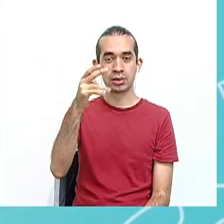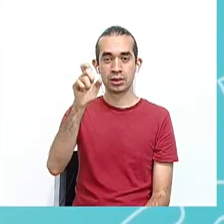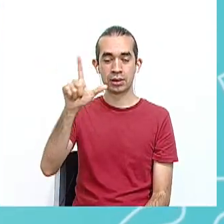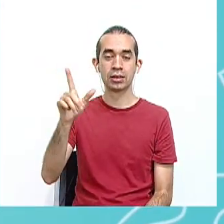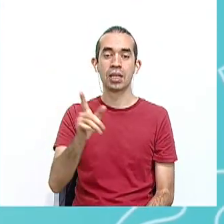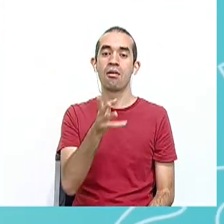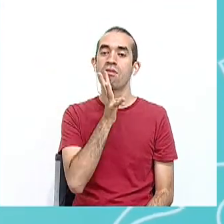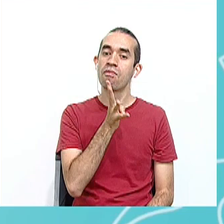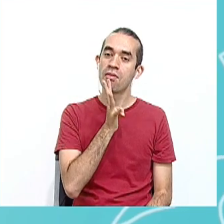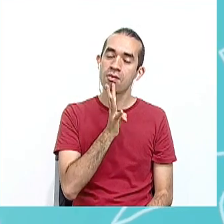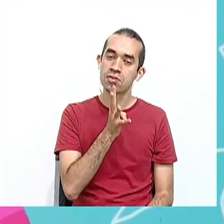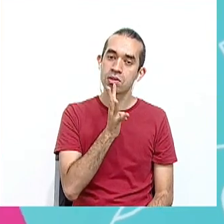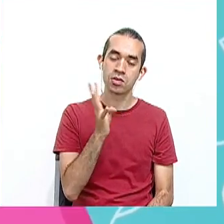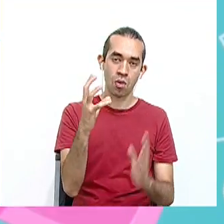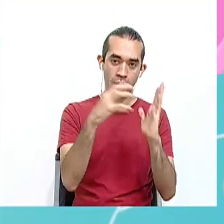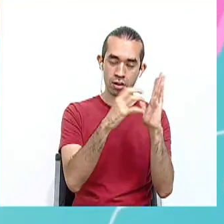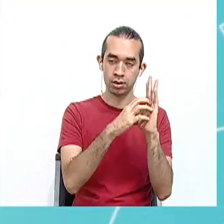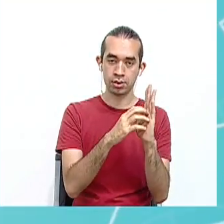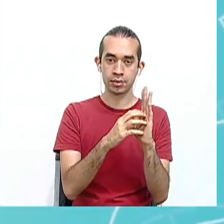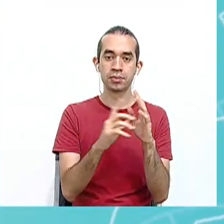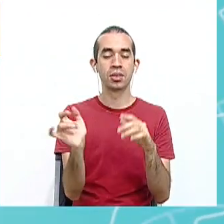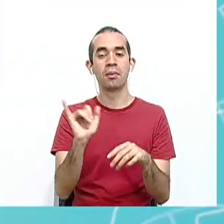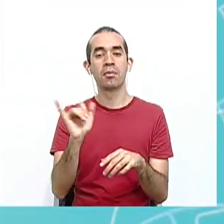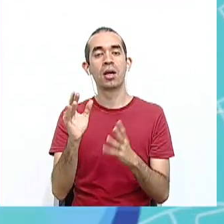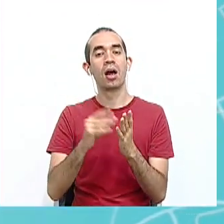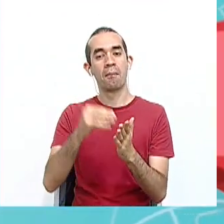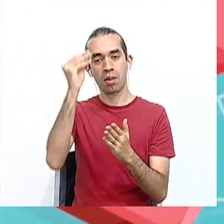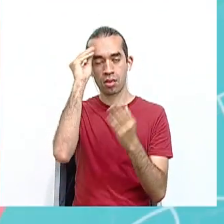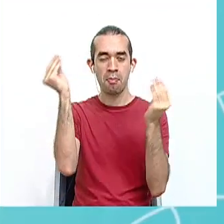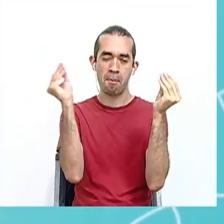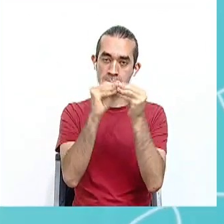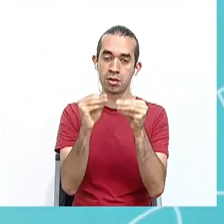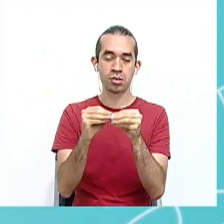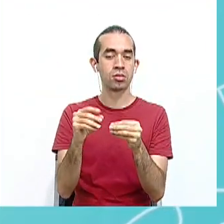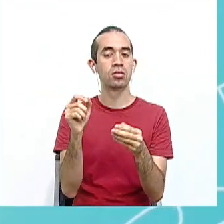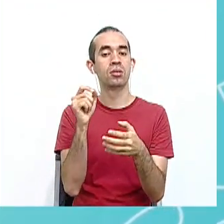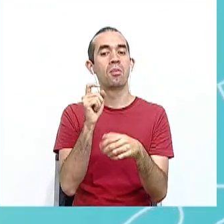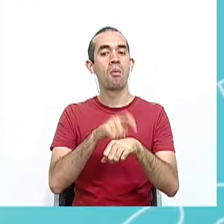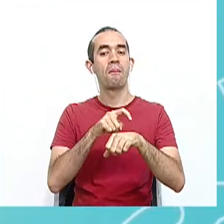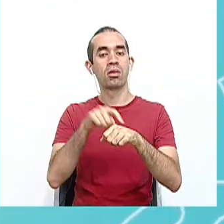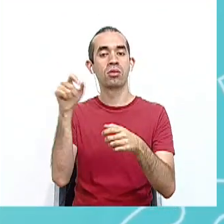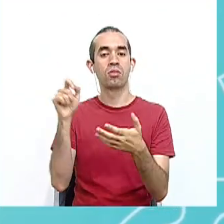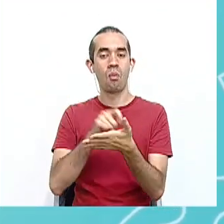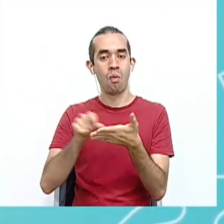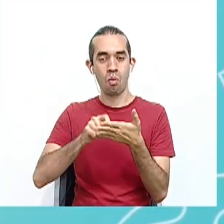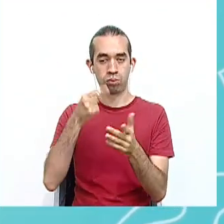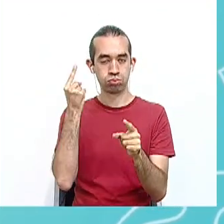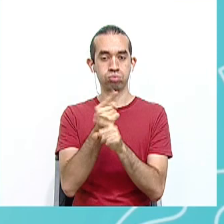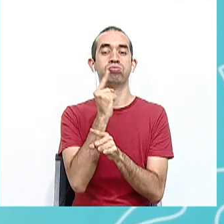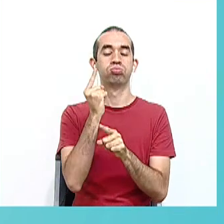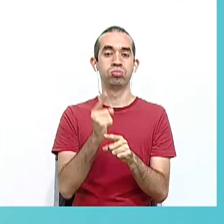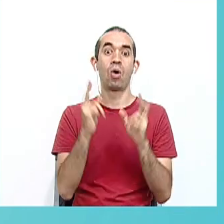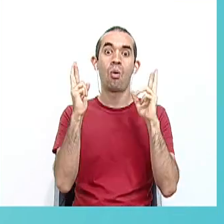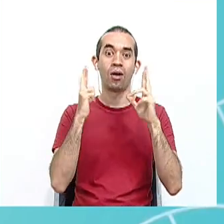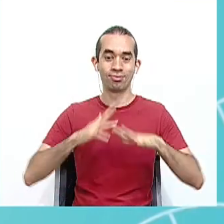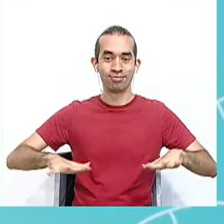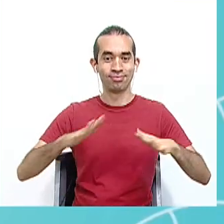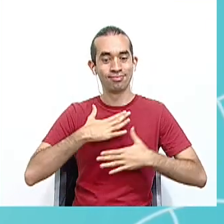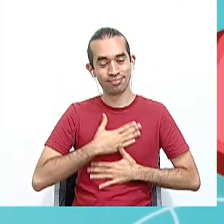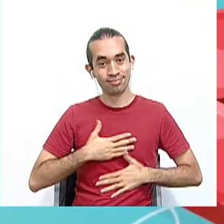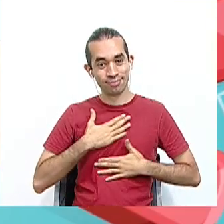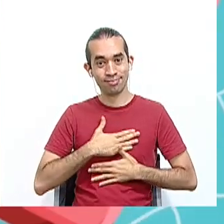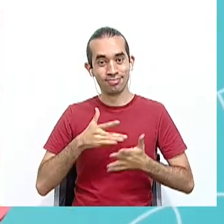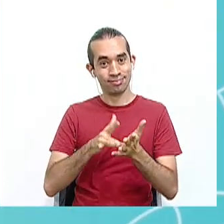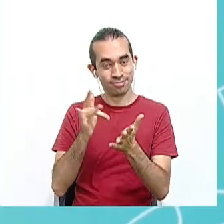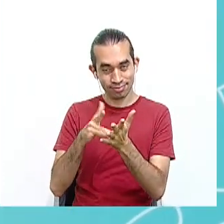orales y también podremos aprender más sobre los momentos ortográficos. Espero que aprovechen mucho este espacio que llega a sus hogares